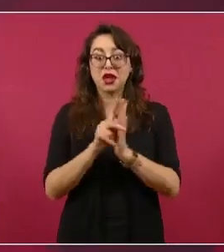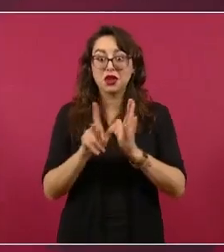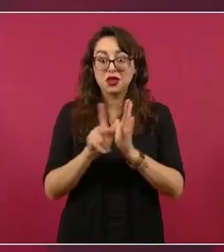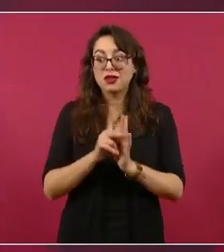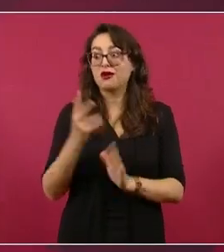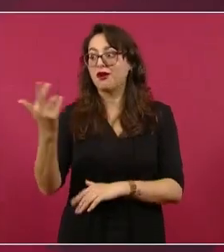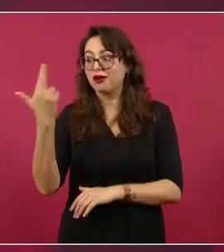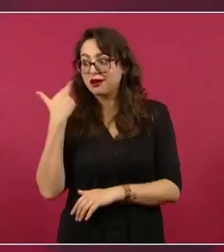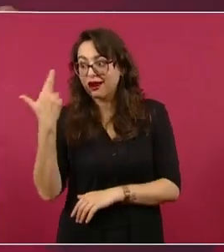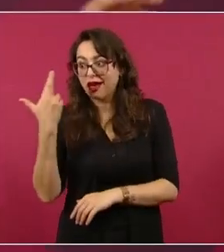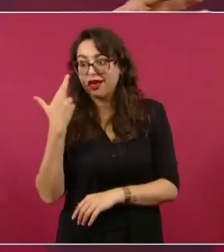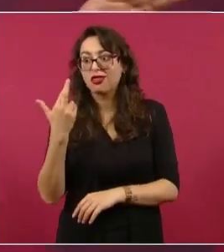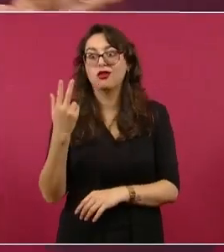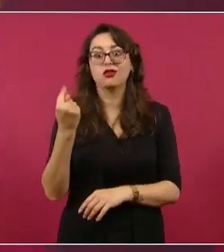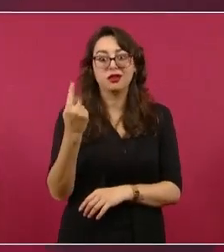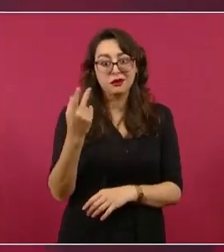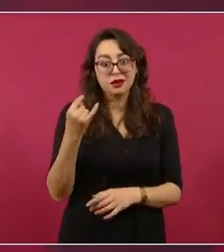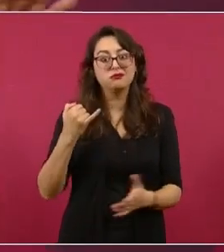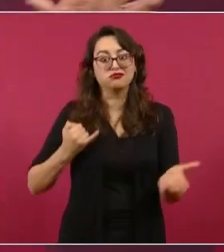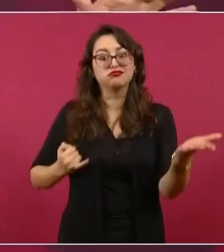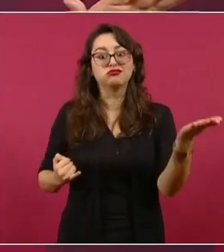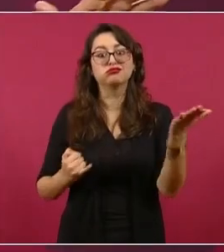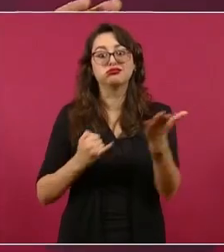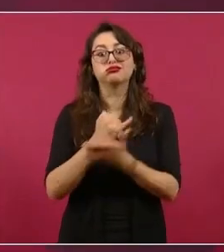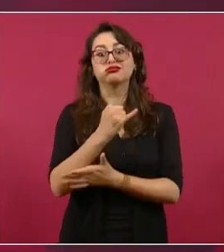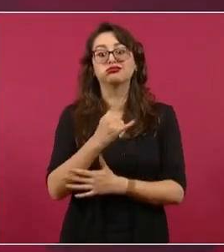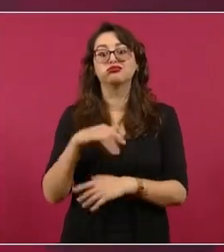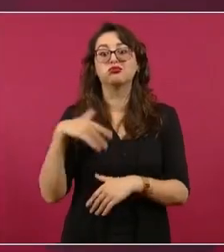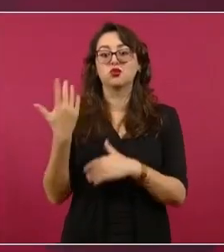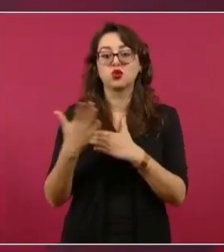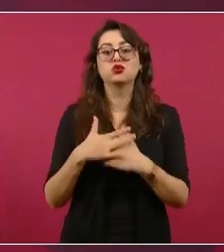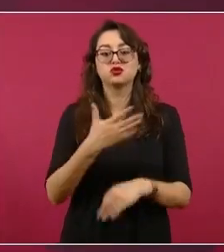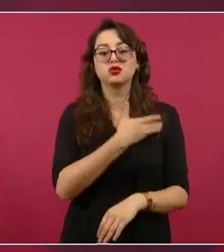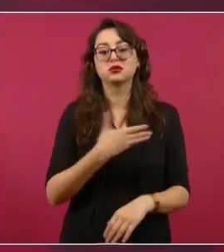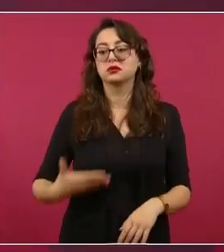Tenían una influencia completa.